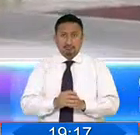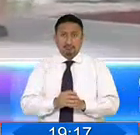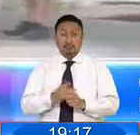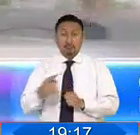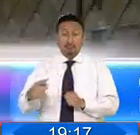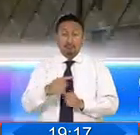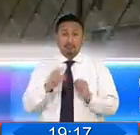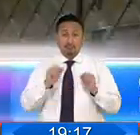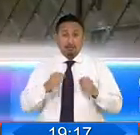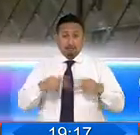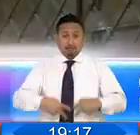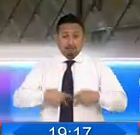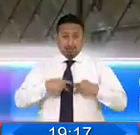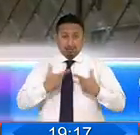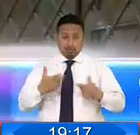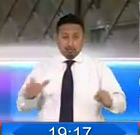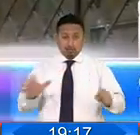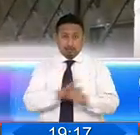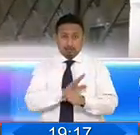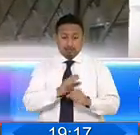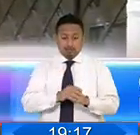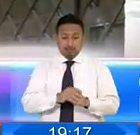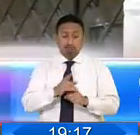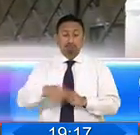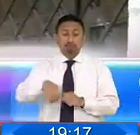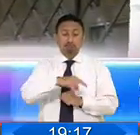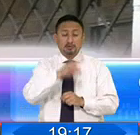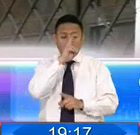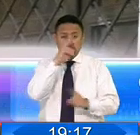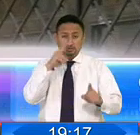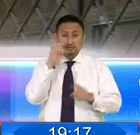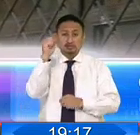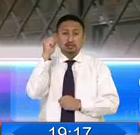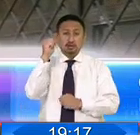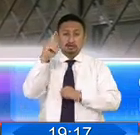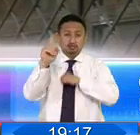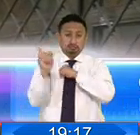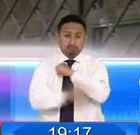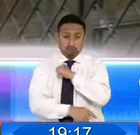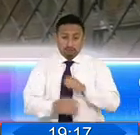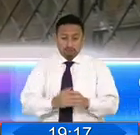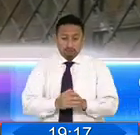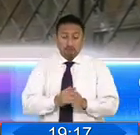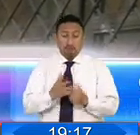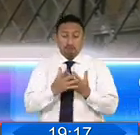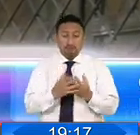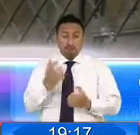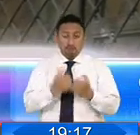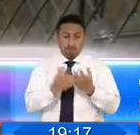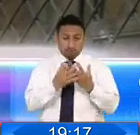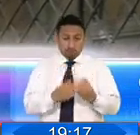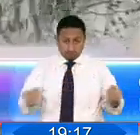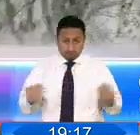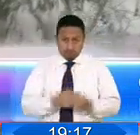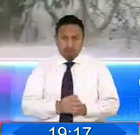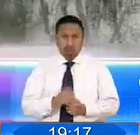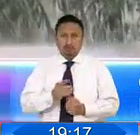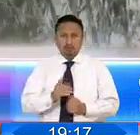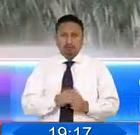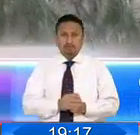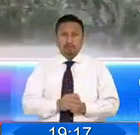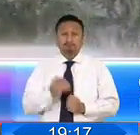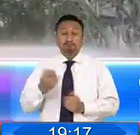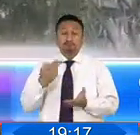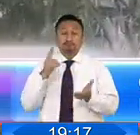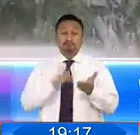vida plena. Abandonar la visión de un derecho penal de máxima sanción como solución a los problemas sociales. En el